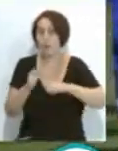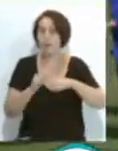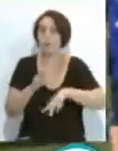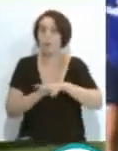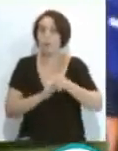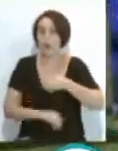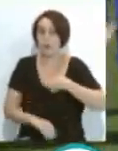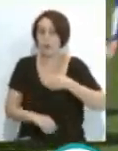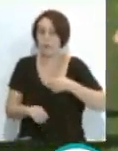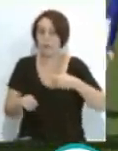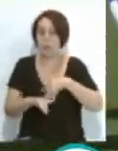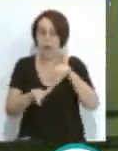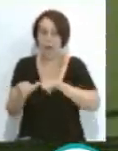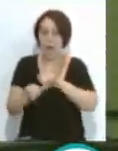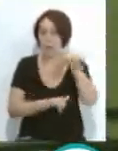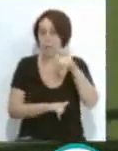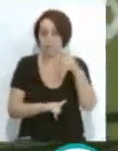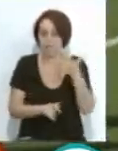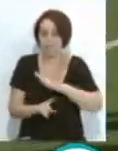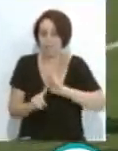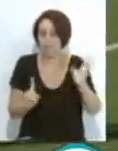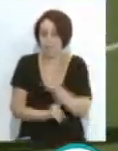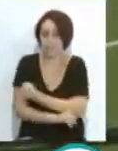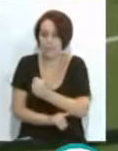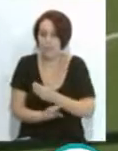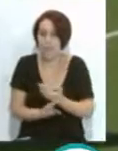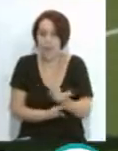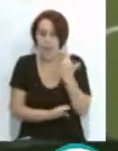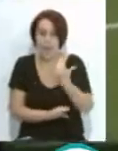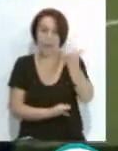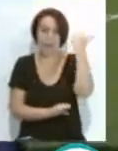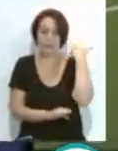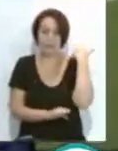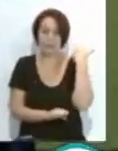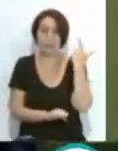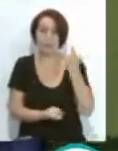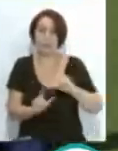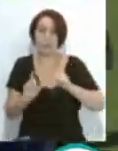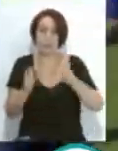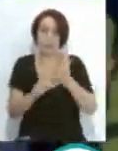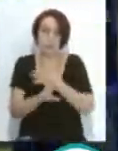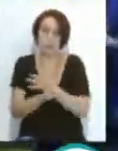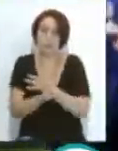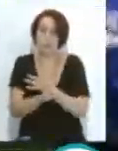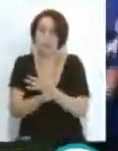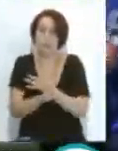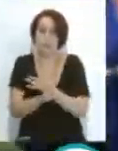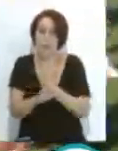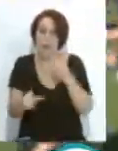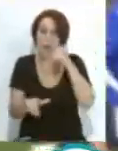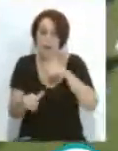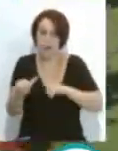encontrado pasajes de avión desde ayer, o mejor dicho, desde antes de ayer, con lo cual hubo un grupo de jugadores que se fue en un